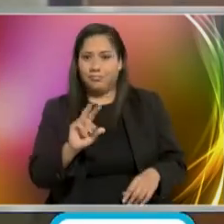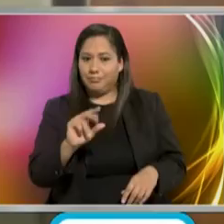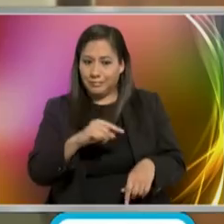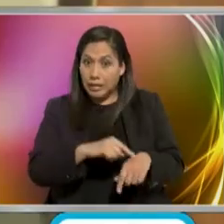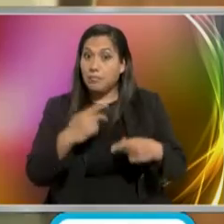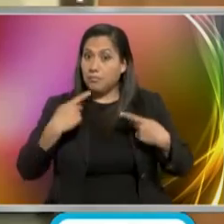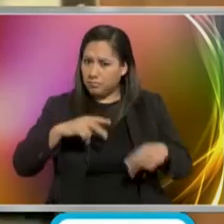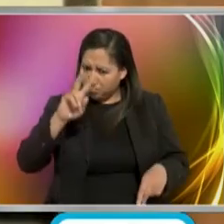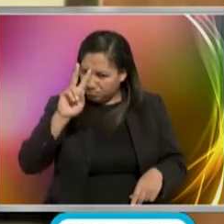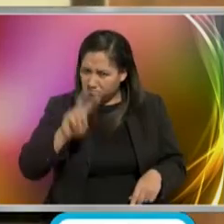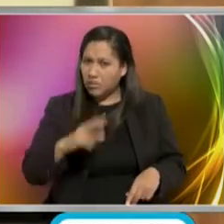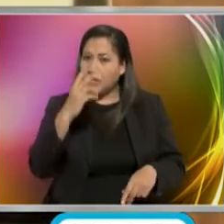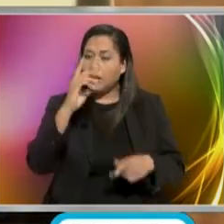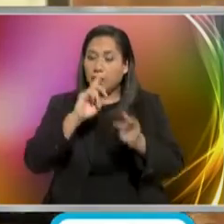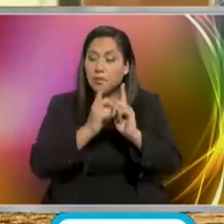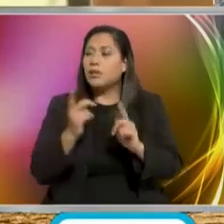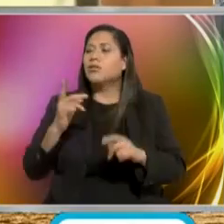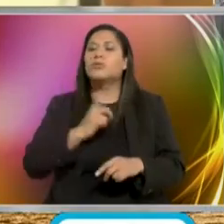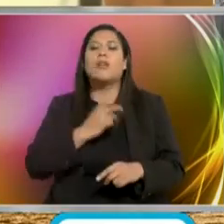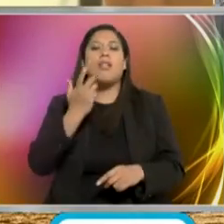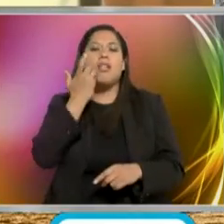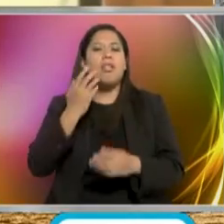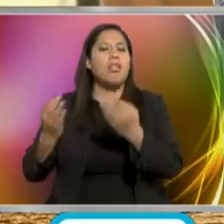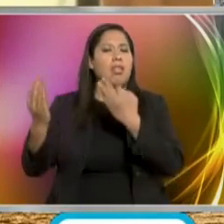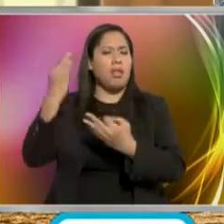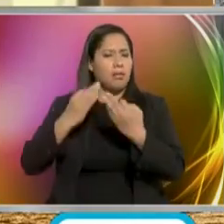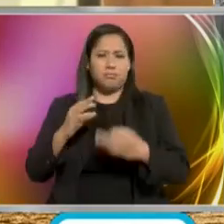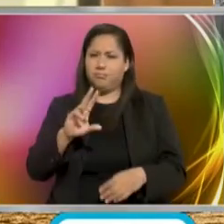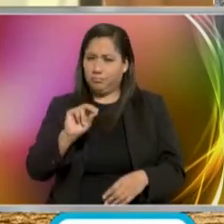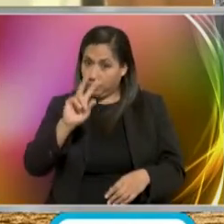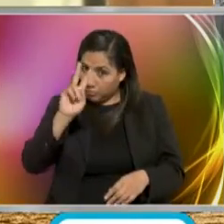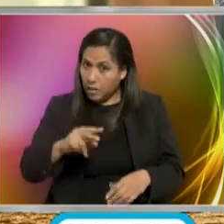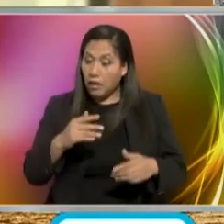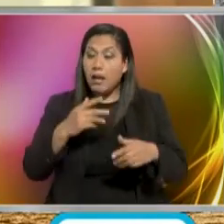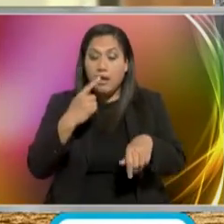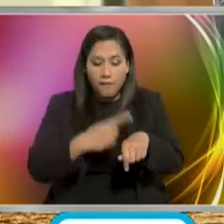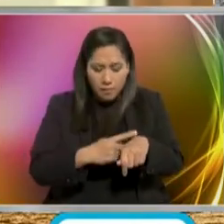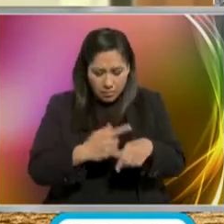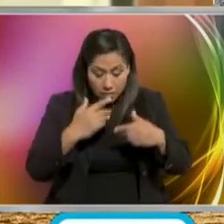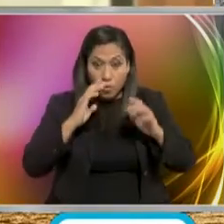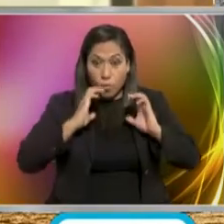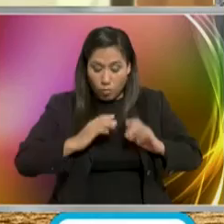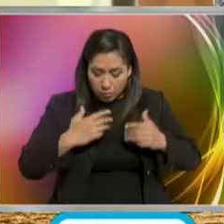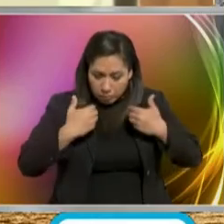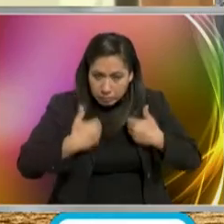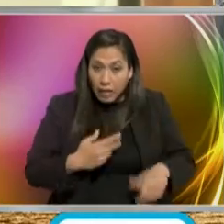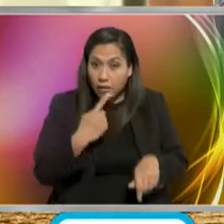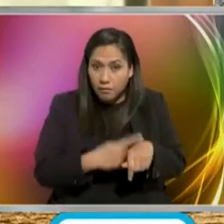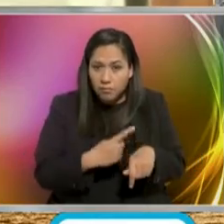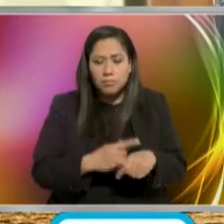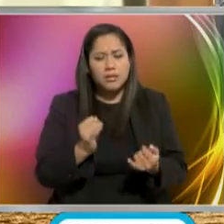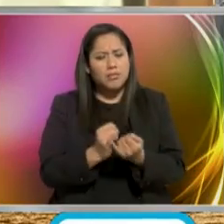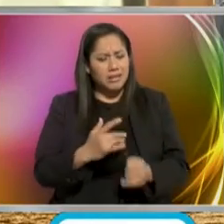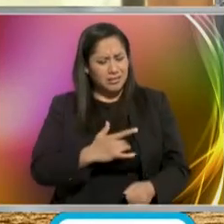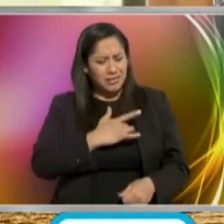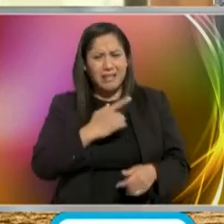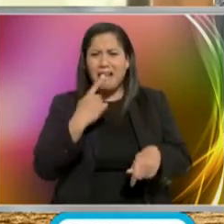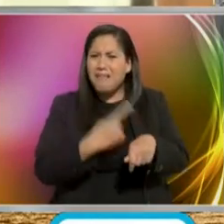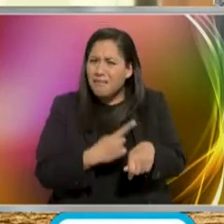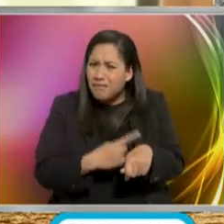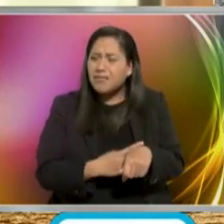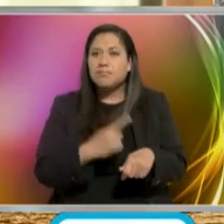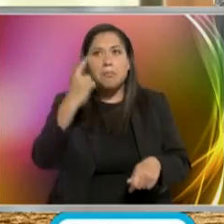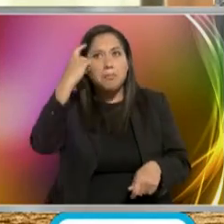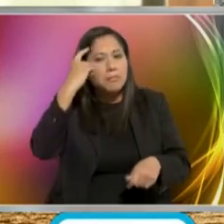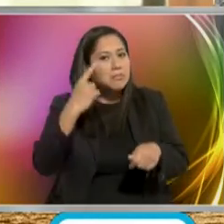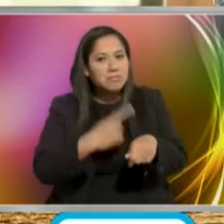quiere sentirse apapachada, sino es una enfermedad tanto física como emocional. Es que lo tenemos muy a la ligera, no sabemos en